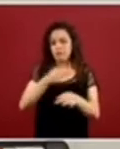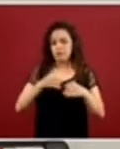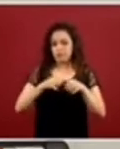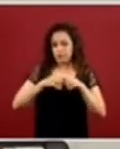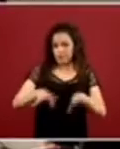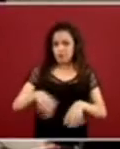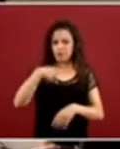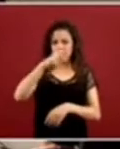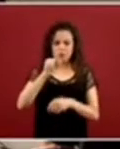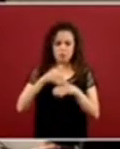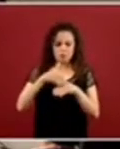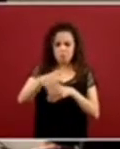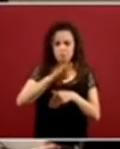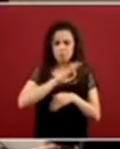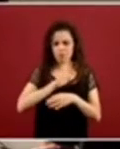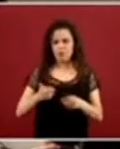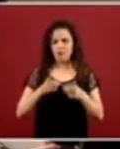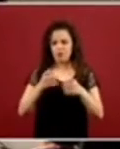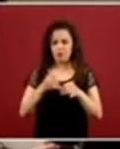darlo a conocer.